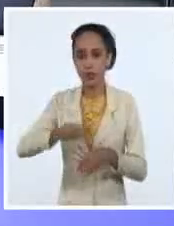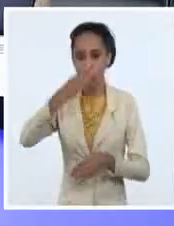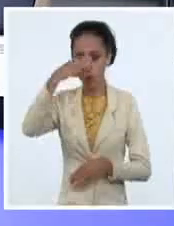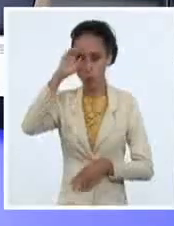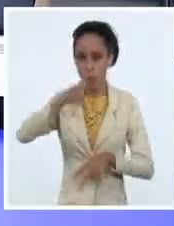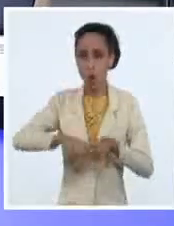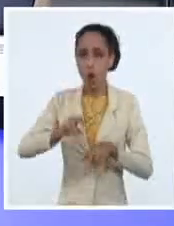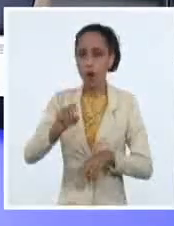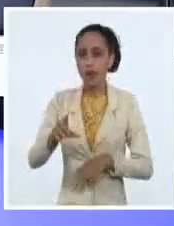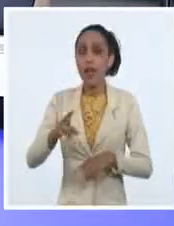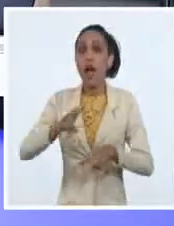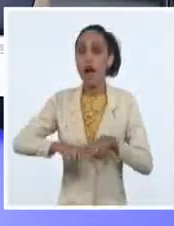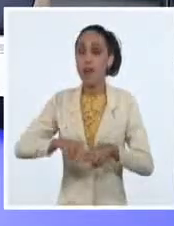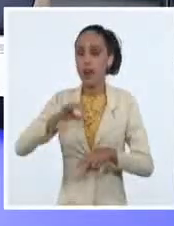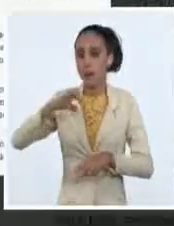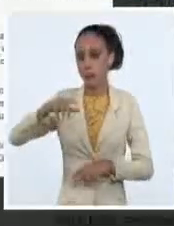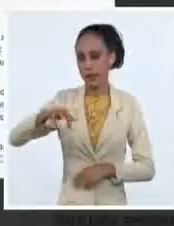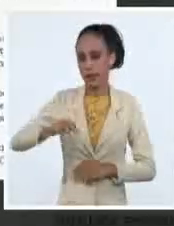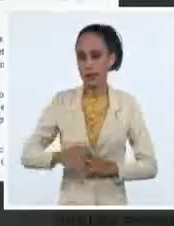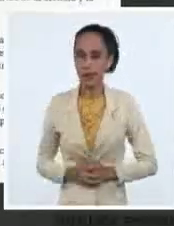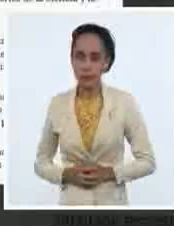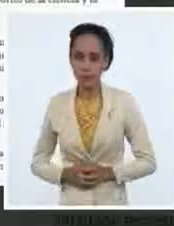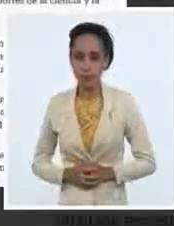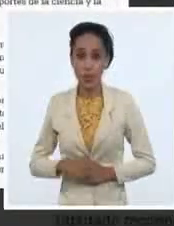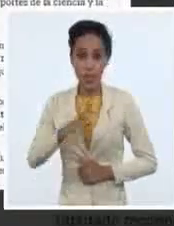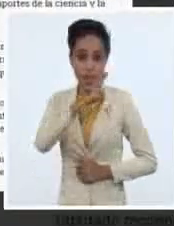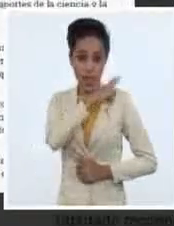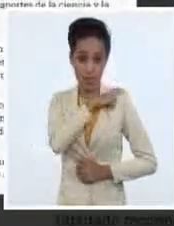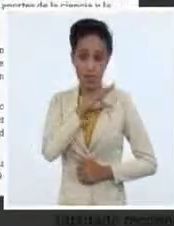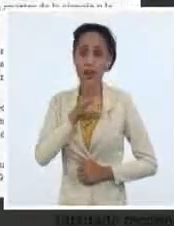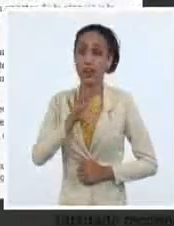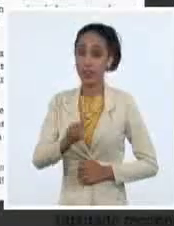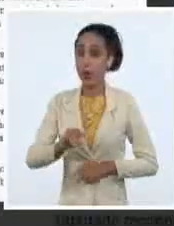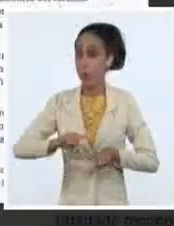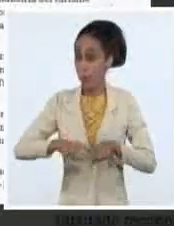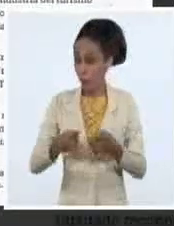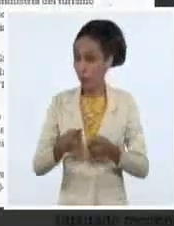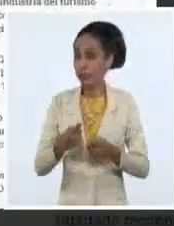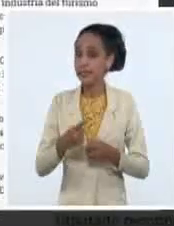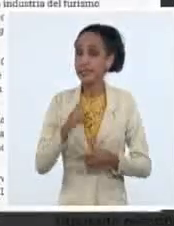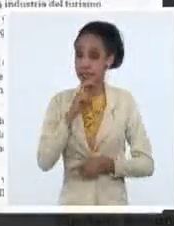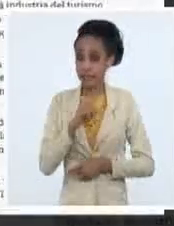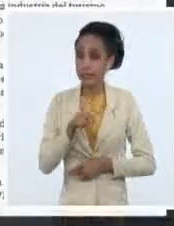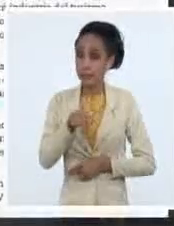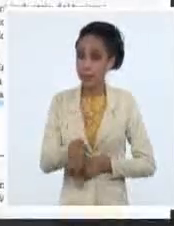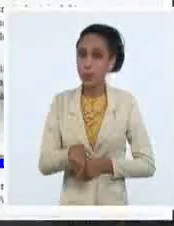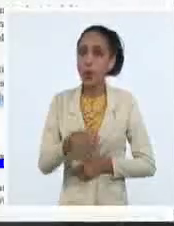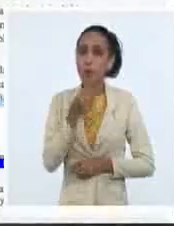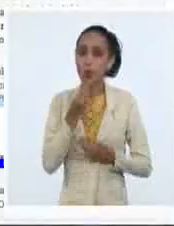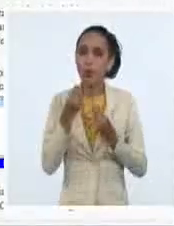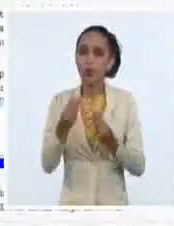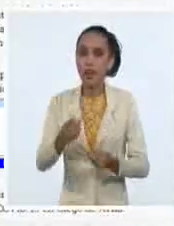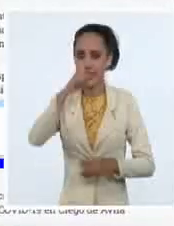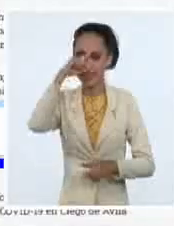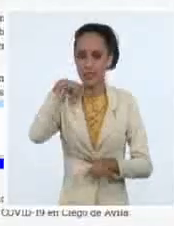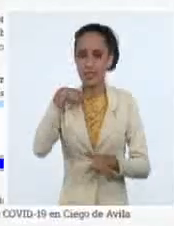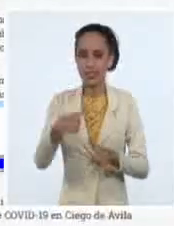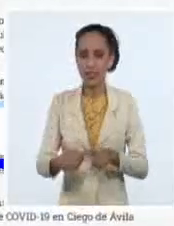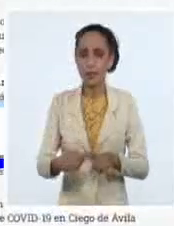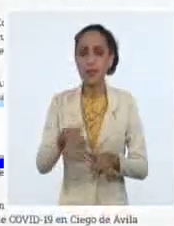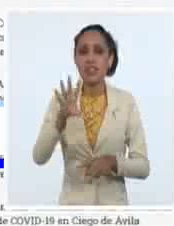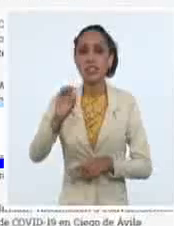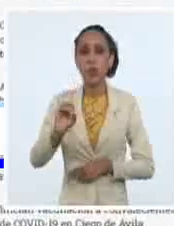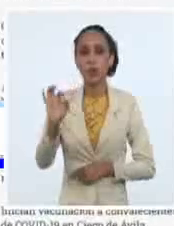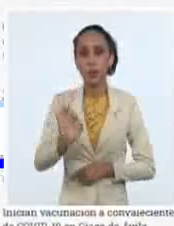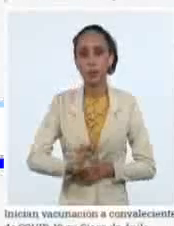la habana y pinar del río la titular del ramo señaló que por esa dificultad sólo se pudo garantizar en septiembre el 50 por